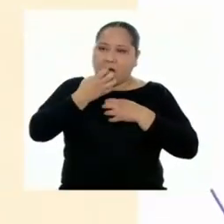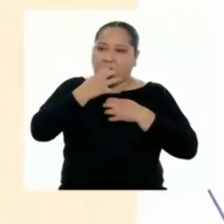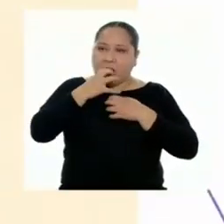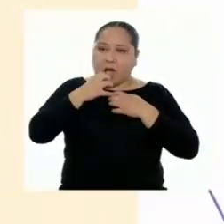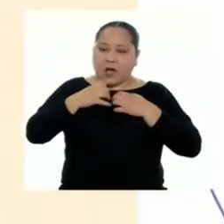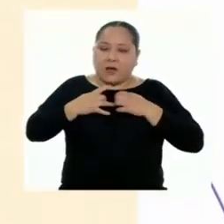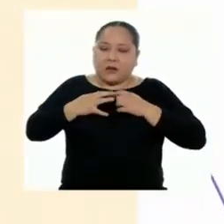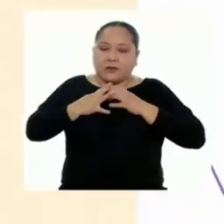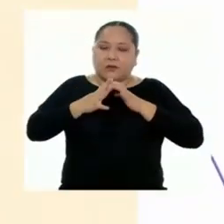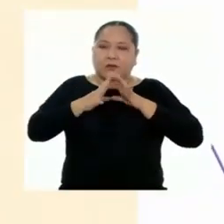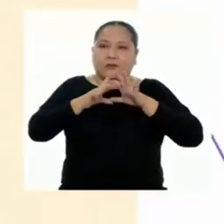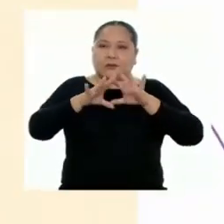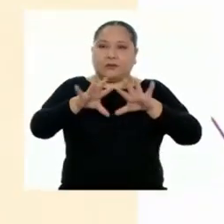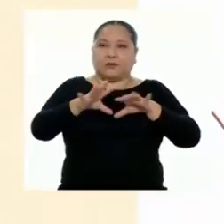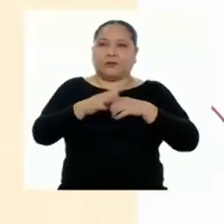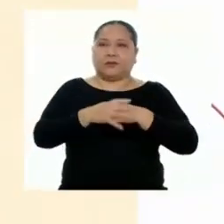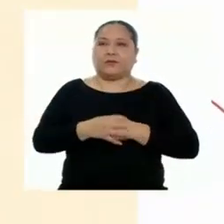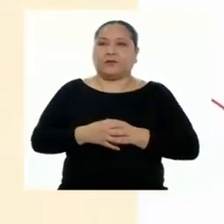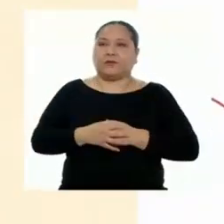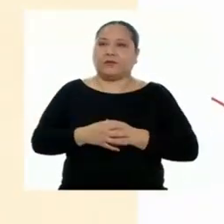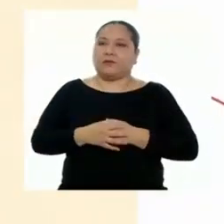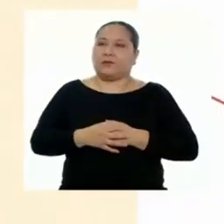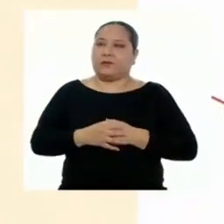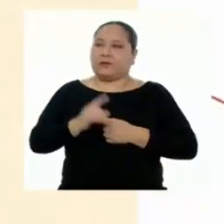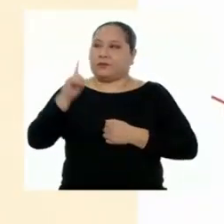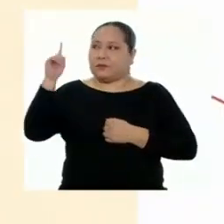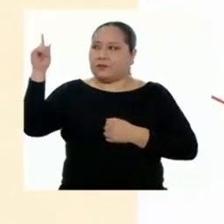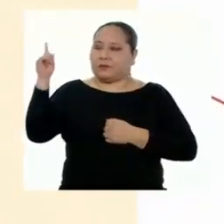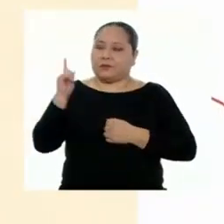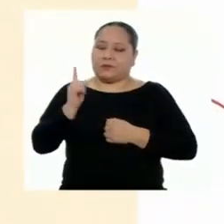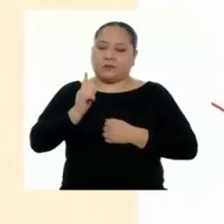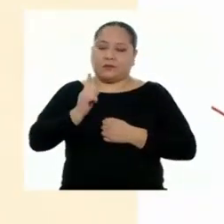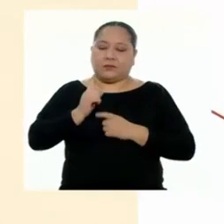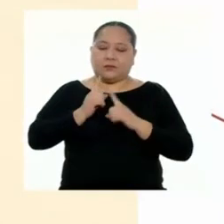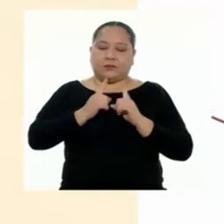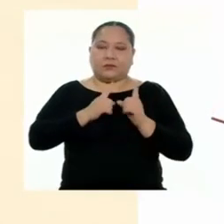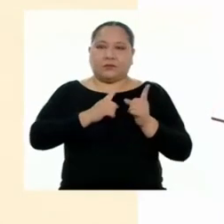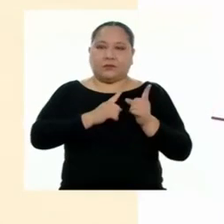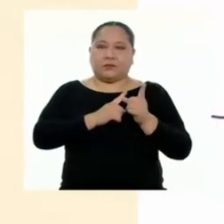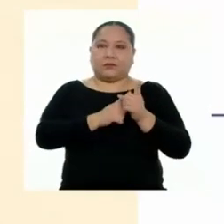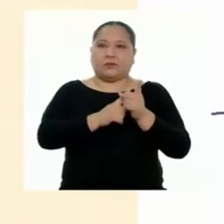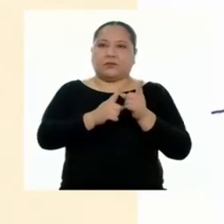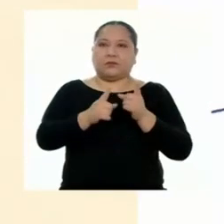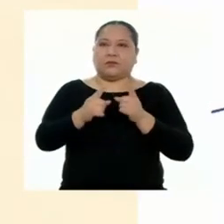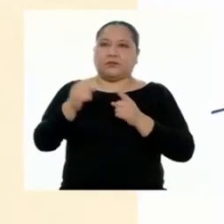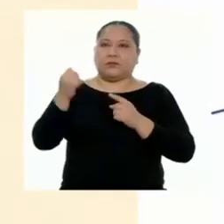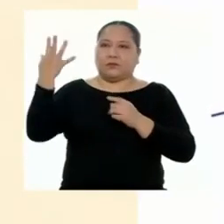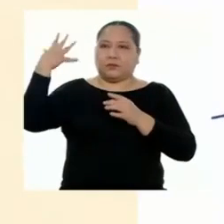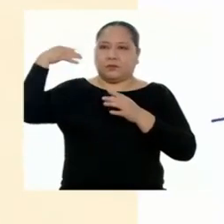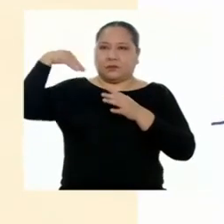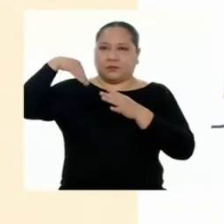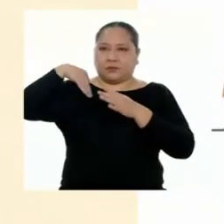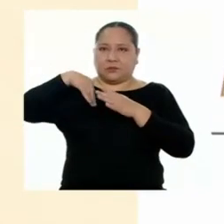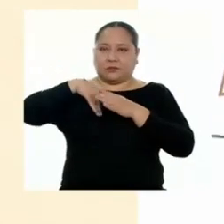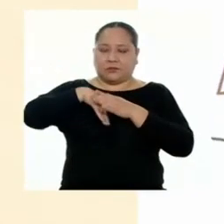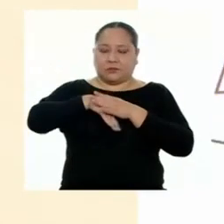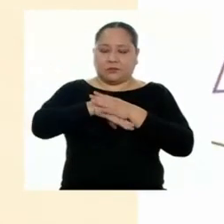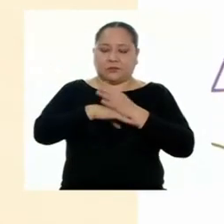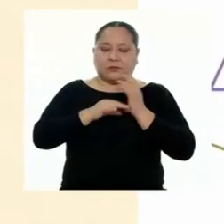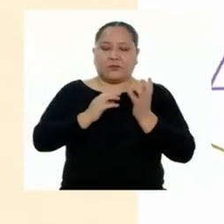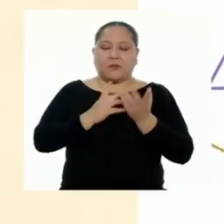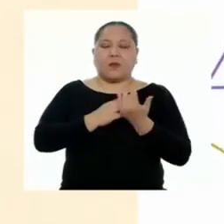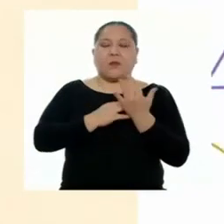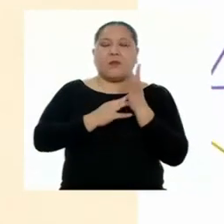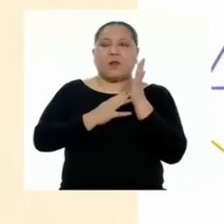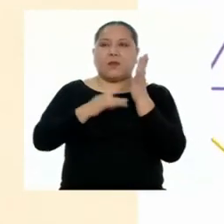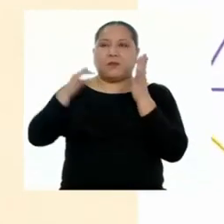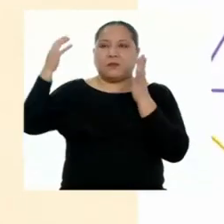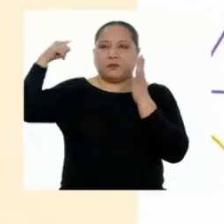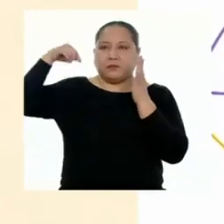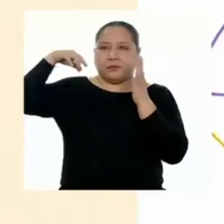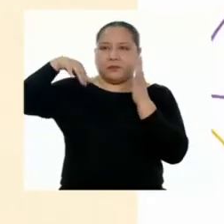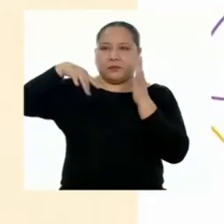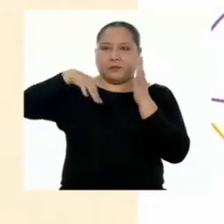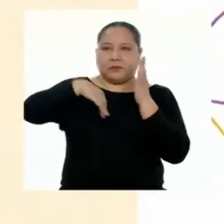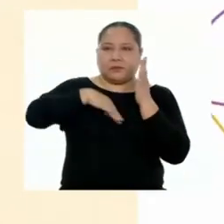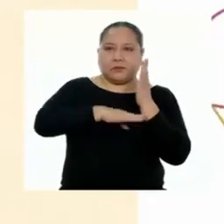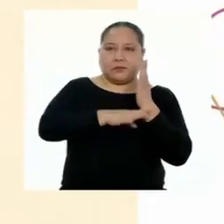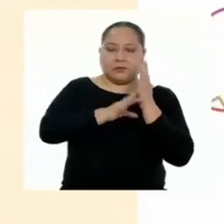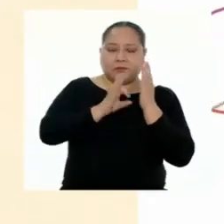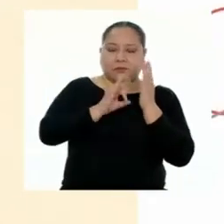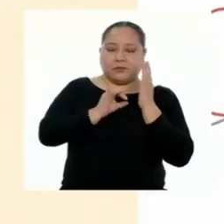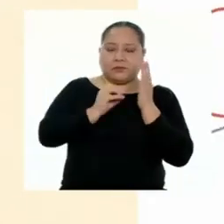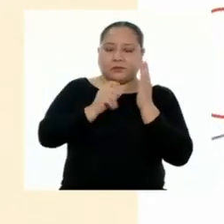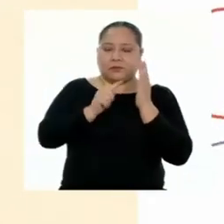Entonces, el flujo de energía es unidireccional, es decir, la energía ingresa al ecosistema a través de las plantas y gracias a la